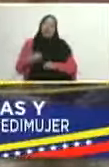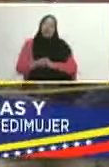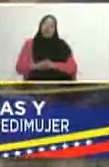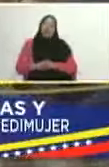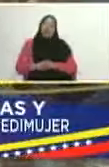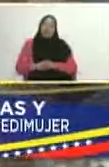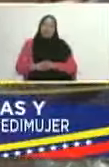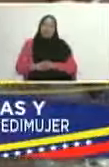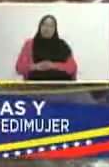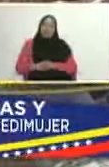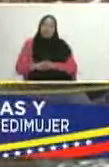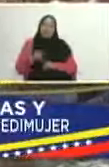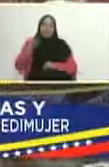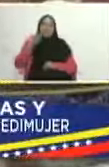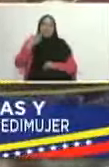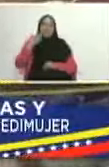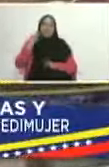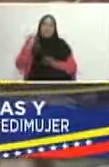madre familia,